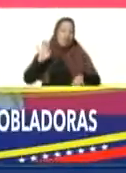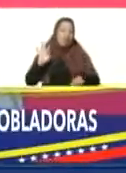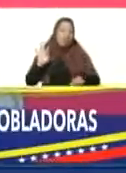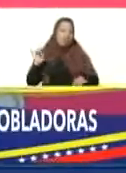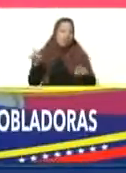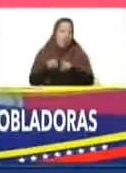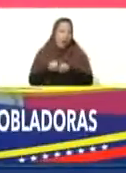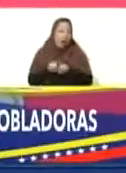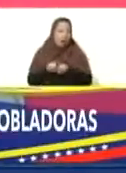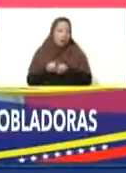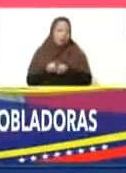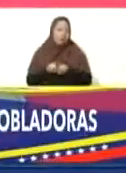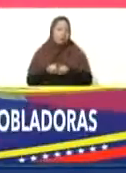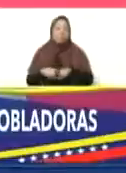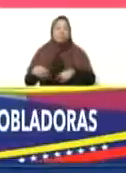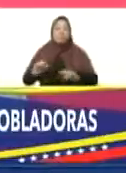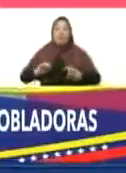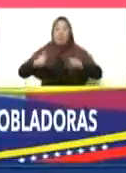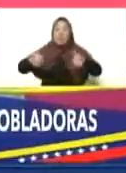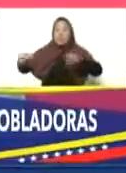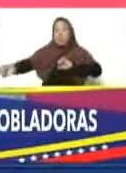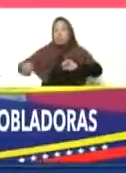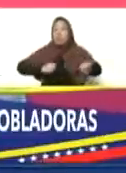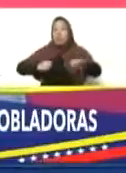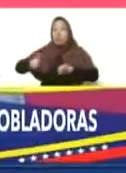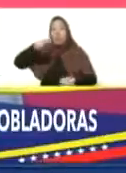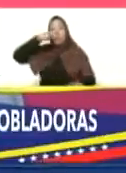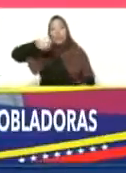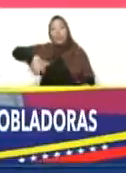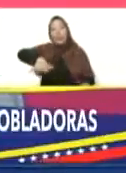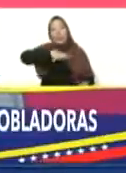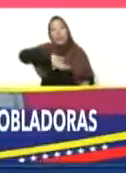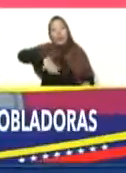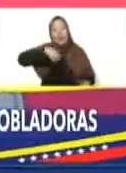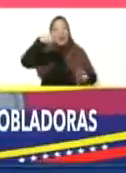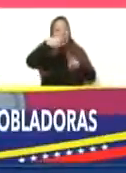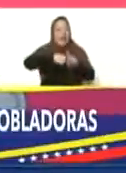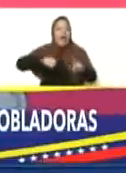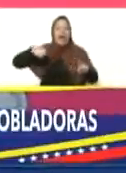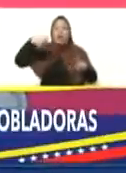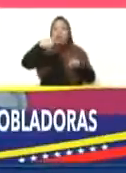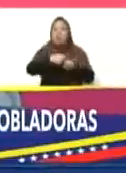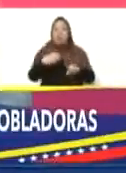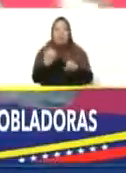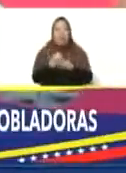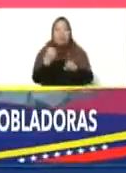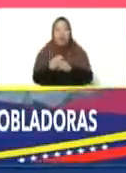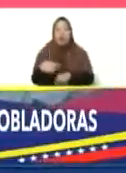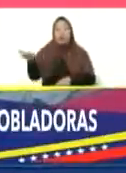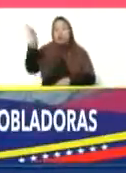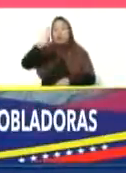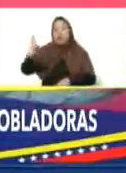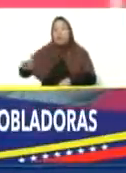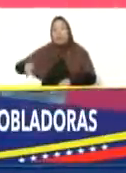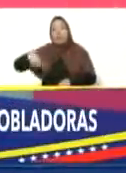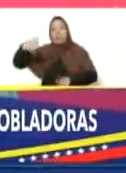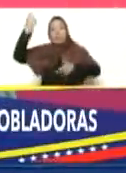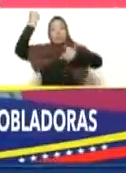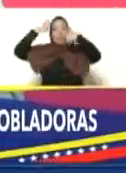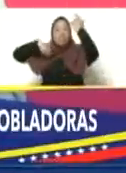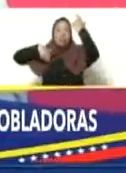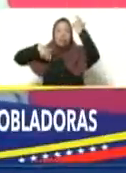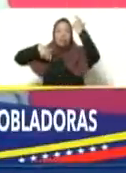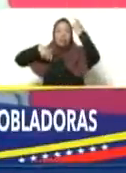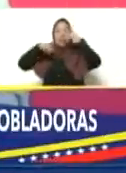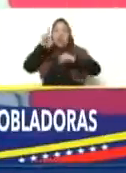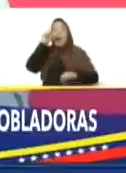venimos del movimiento popular y luego de la lucha obrera de la lucha sindical y luego chávez nuestro